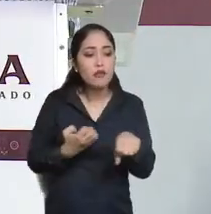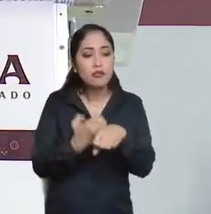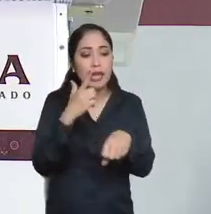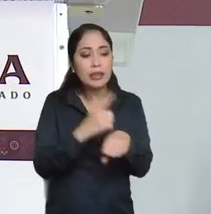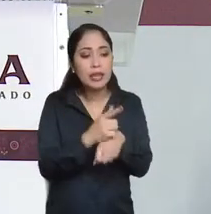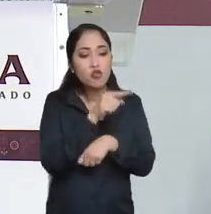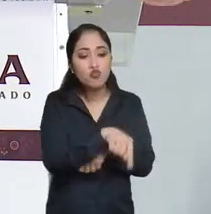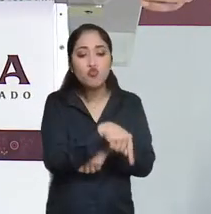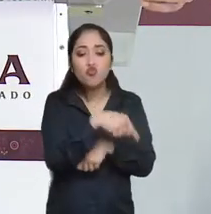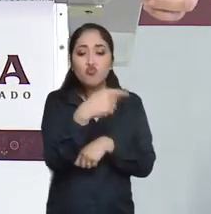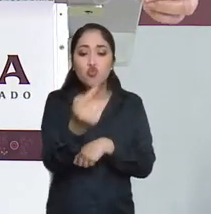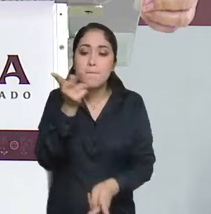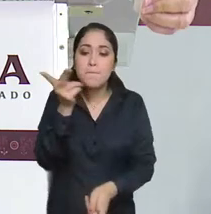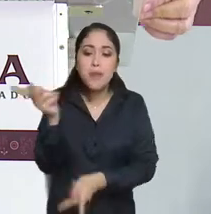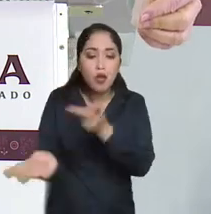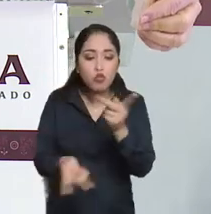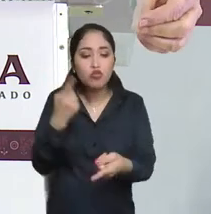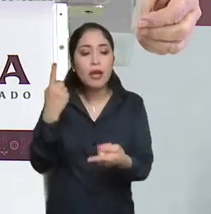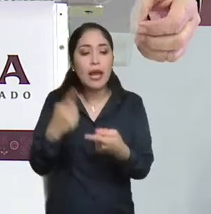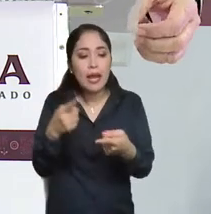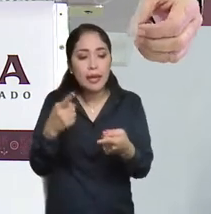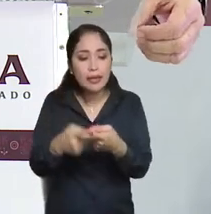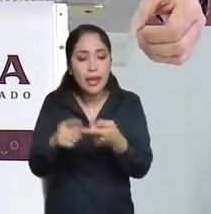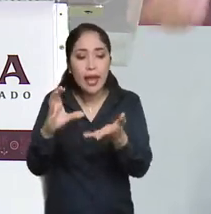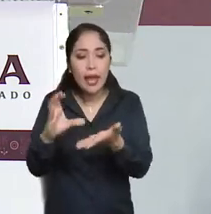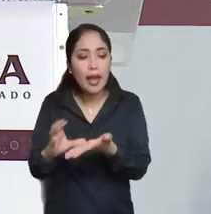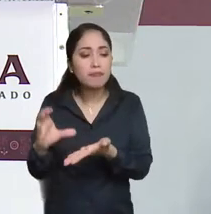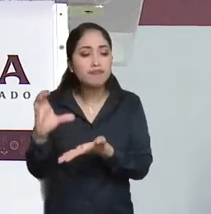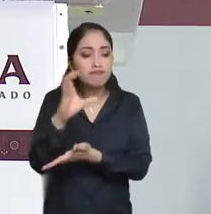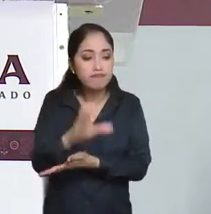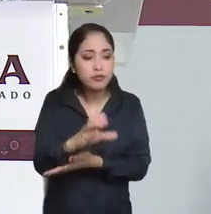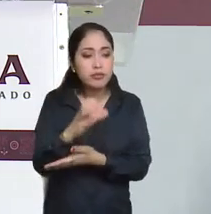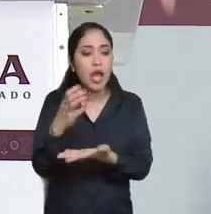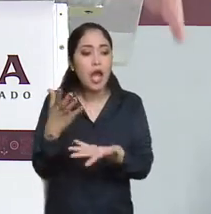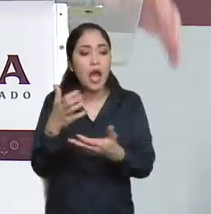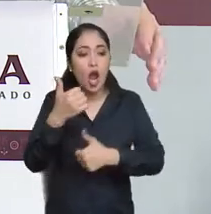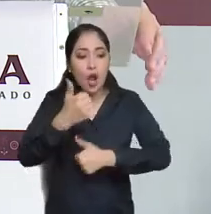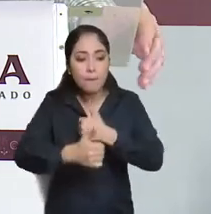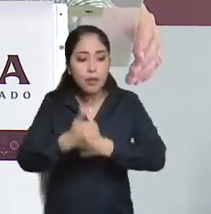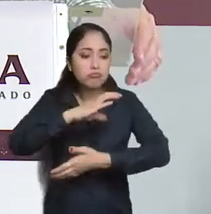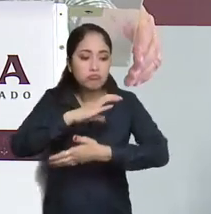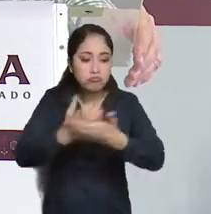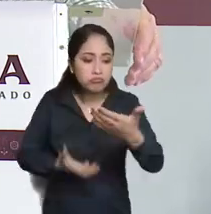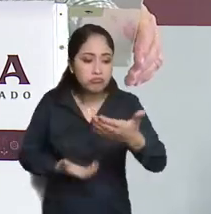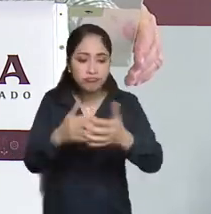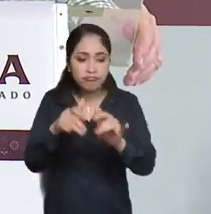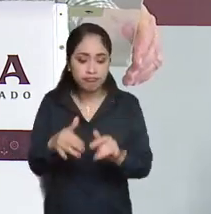licitamos el puente del Quelite, sin embargo el recurso del puente del